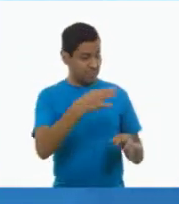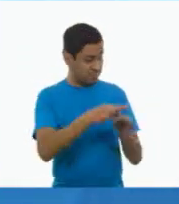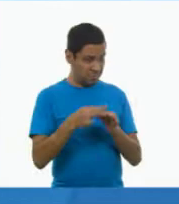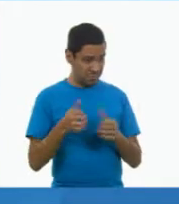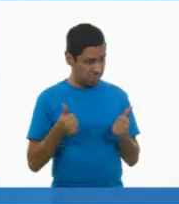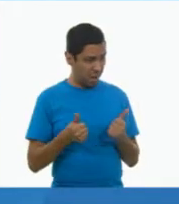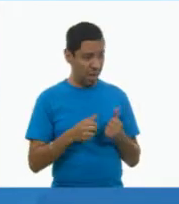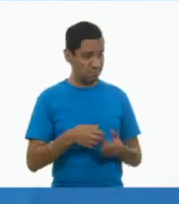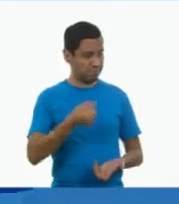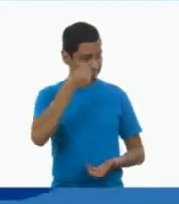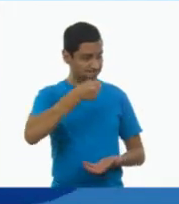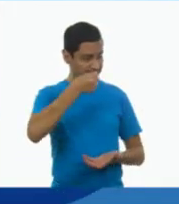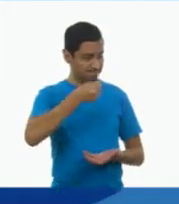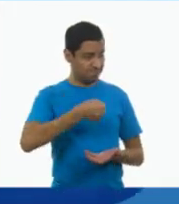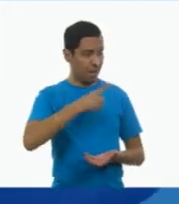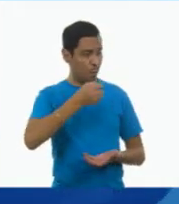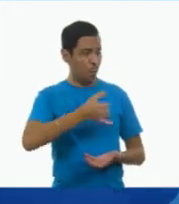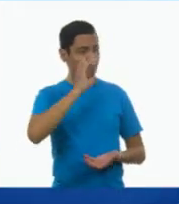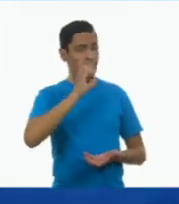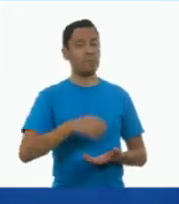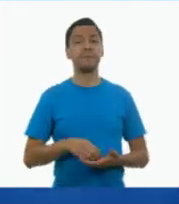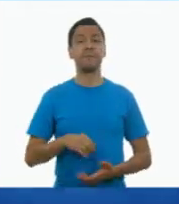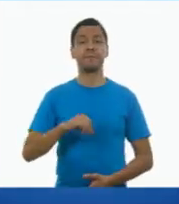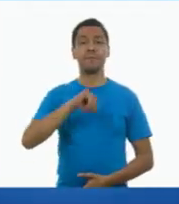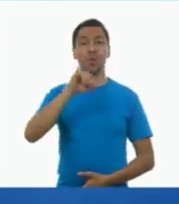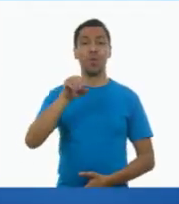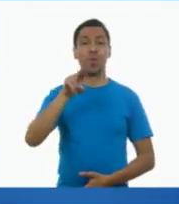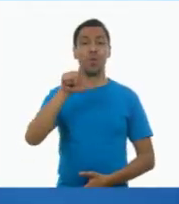cantimplora? Julián.